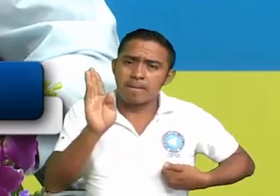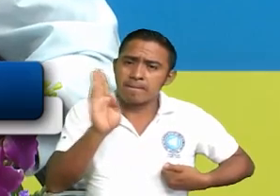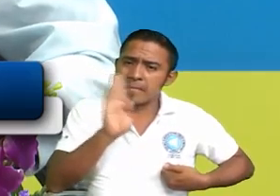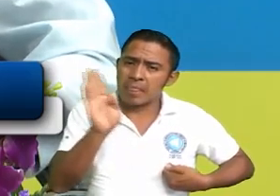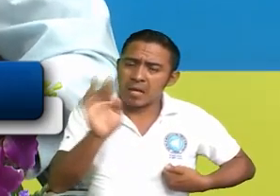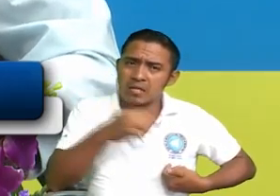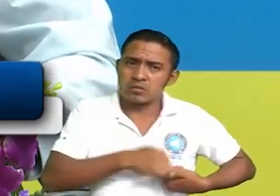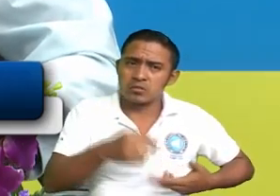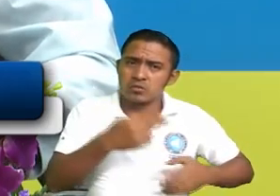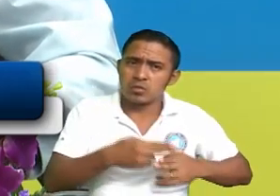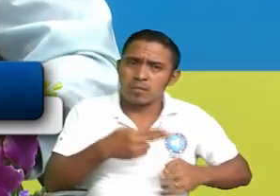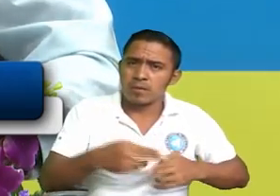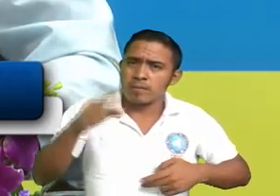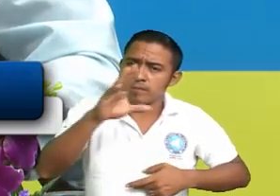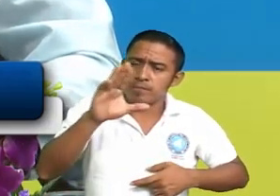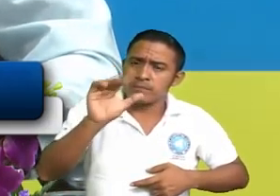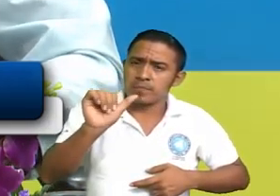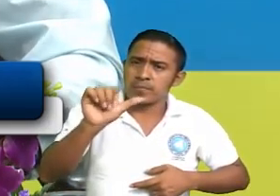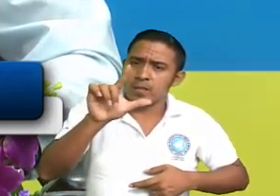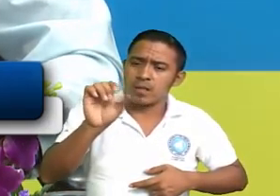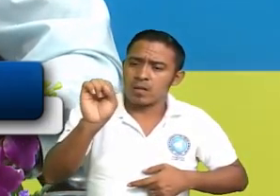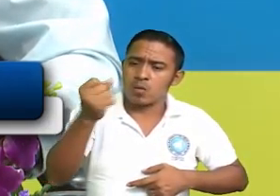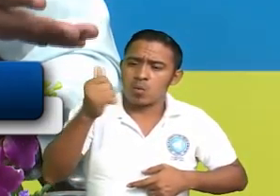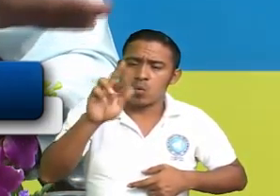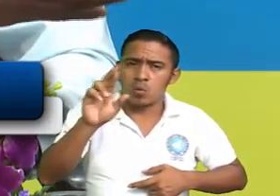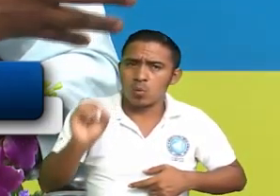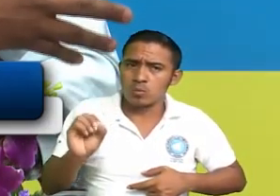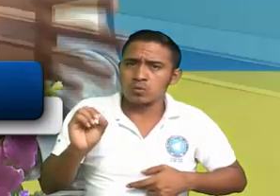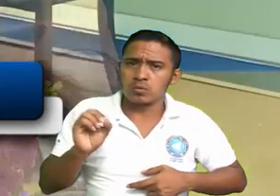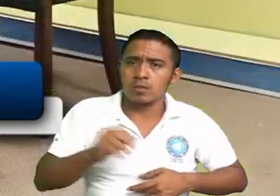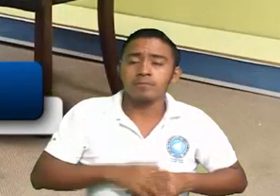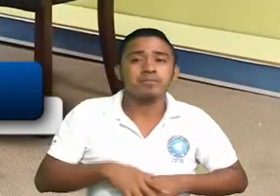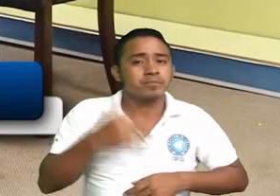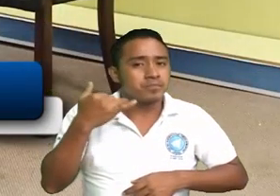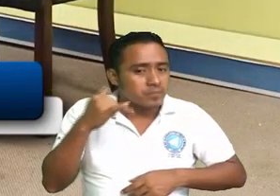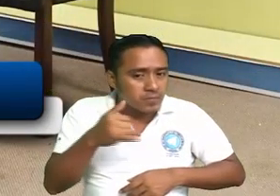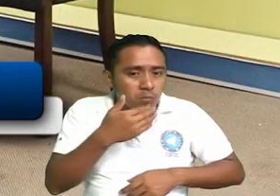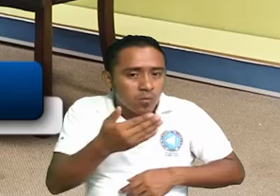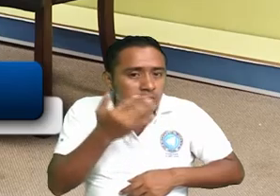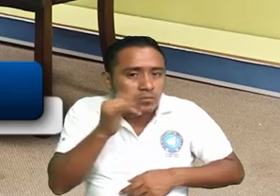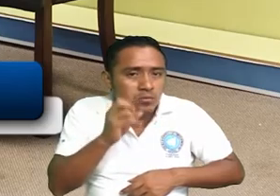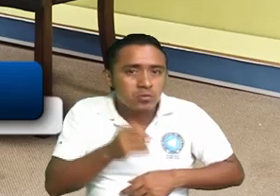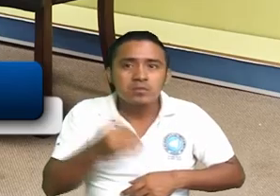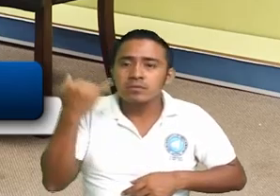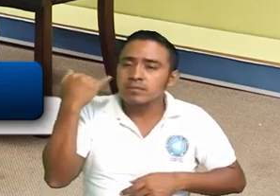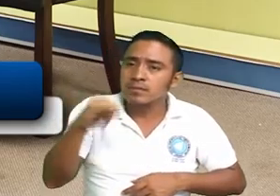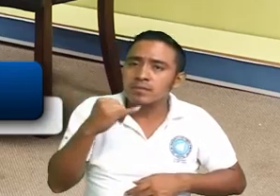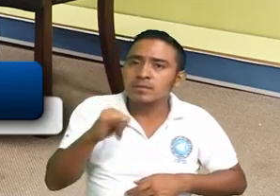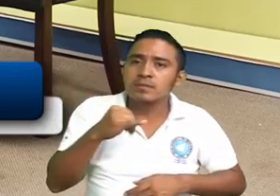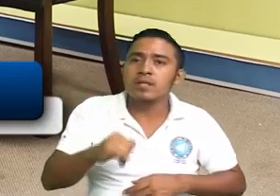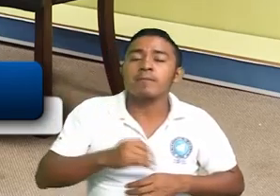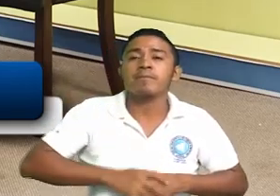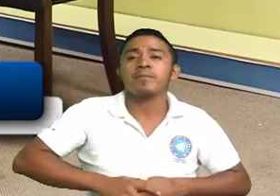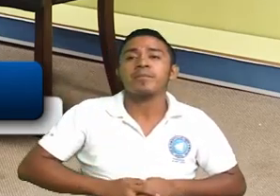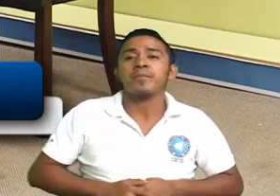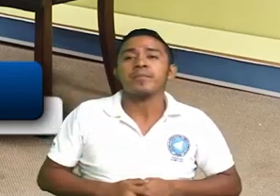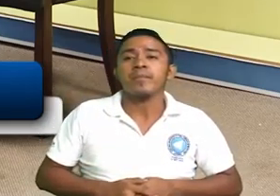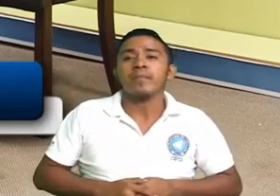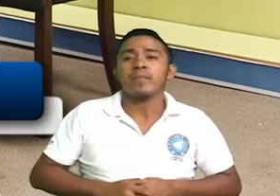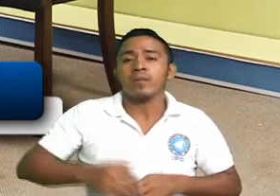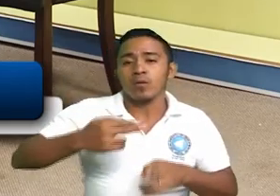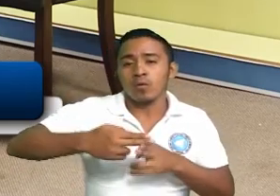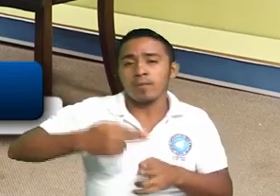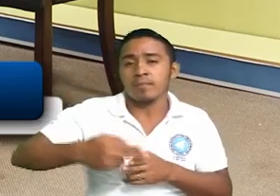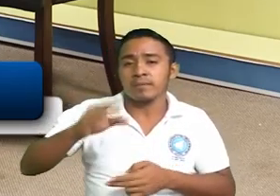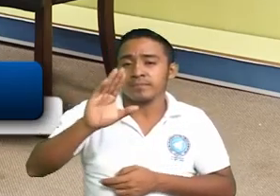primerizas, algunas se preocupan porque dicen que no tienen suficiente leche, es lo que usted decía al inicio del programa, y sacan aquella